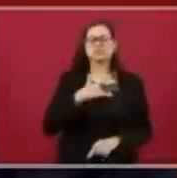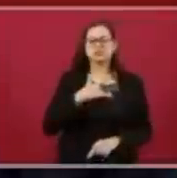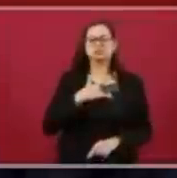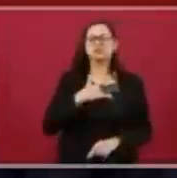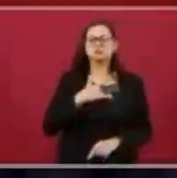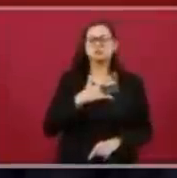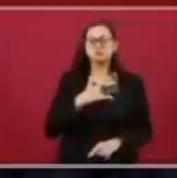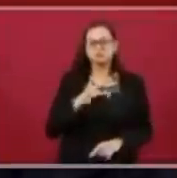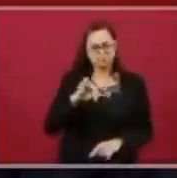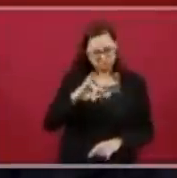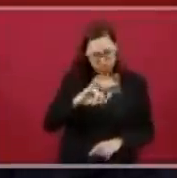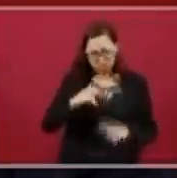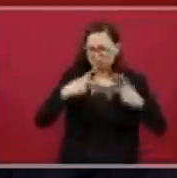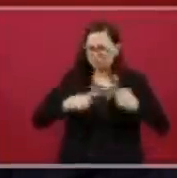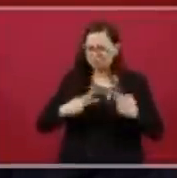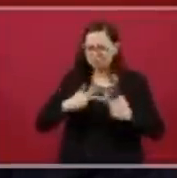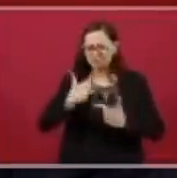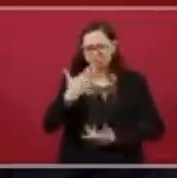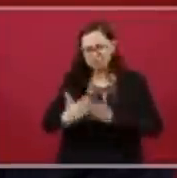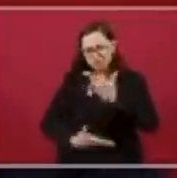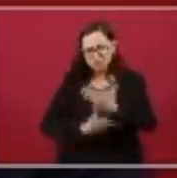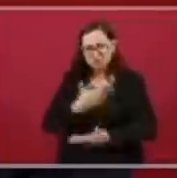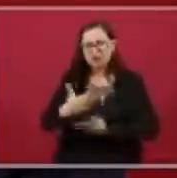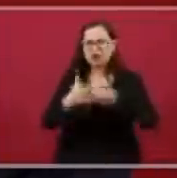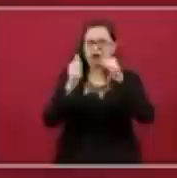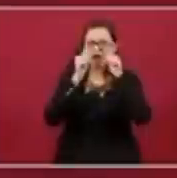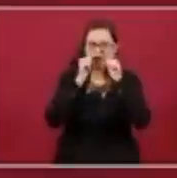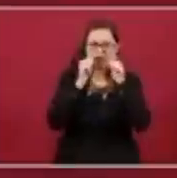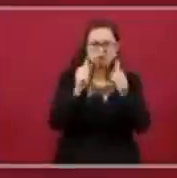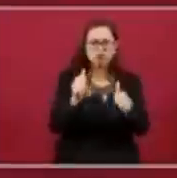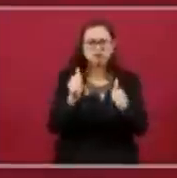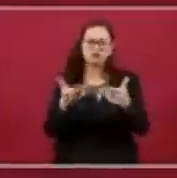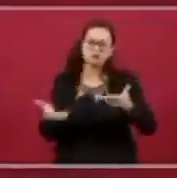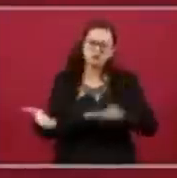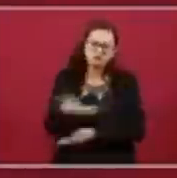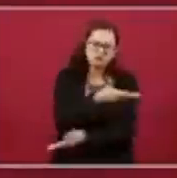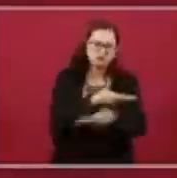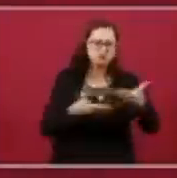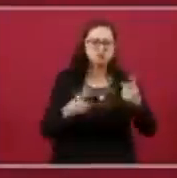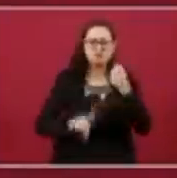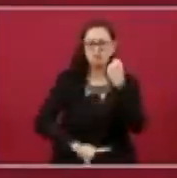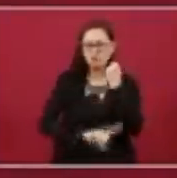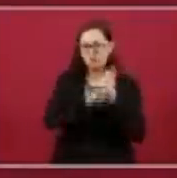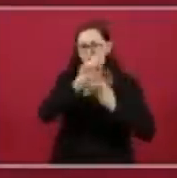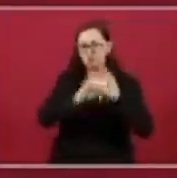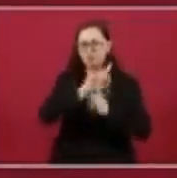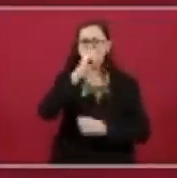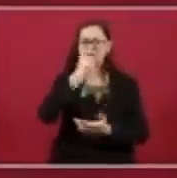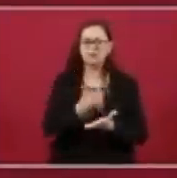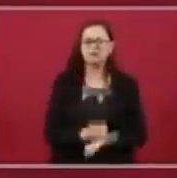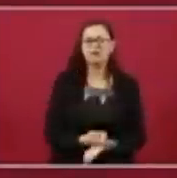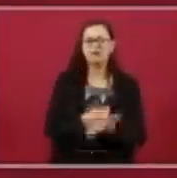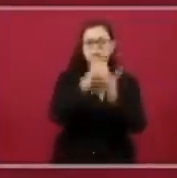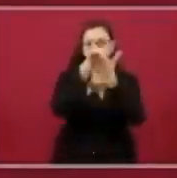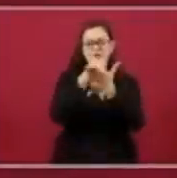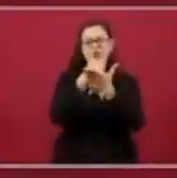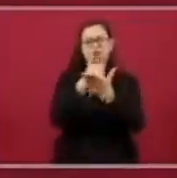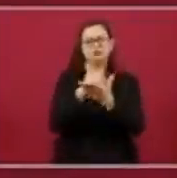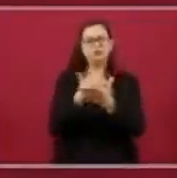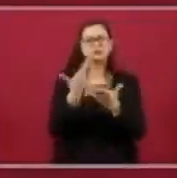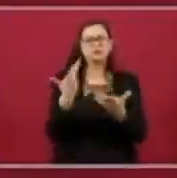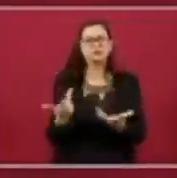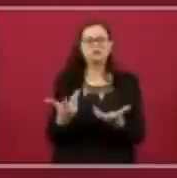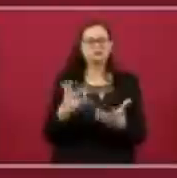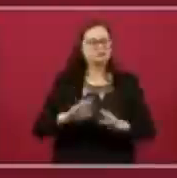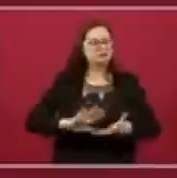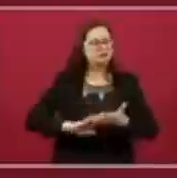de atención a la población, de ayudarnos a resolver el problema de la inseguridad y de la